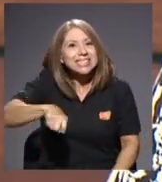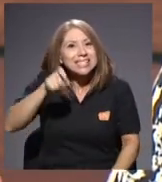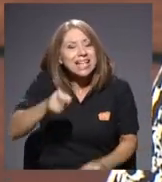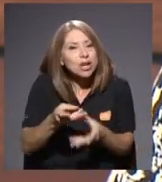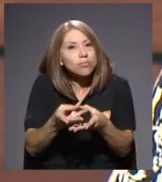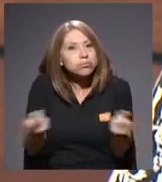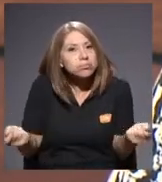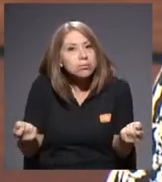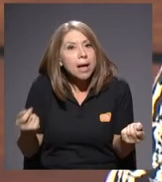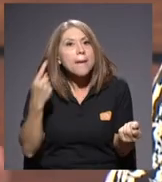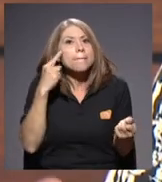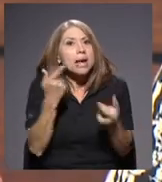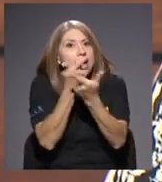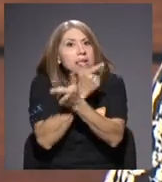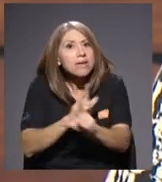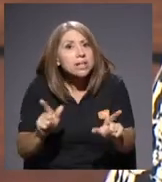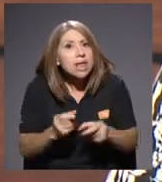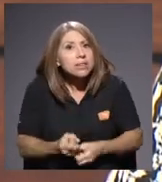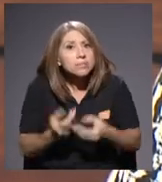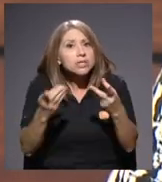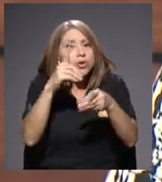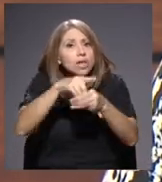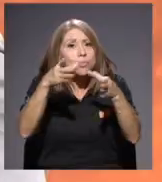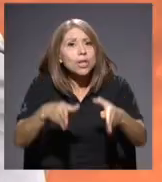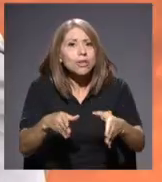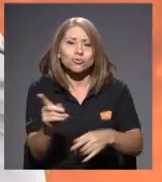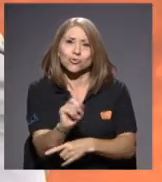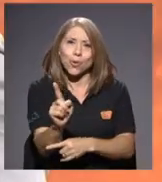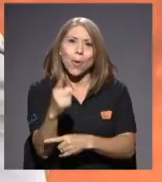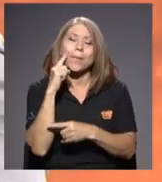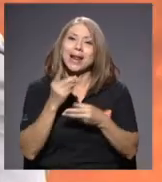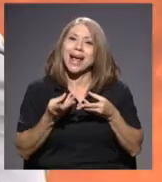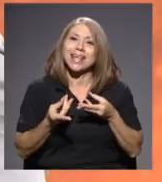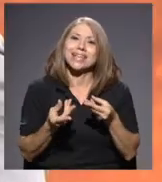expresión de los diputados, no, para agilizar el trámite de la ley. Vamos con Nani a las redes sociales.